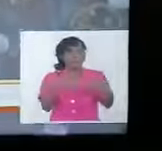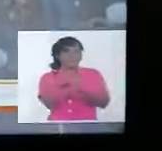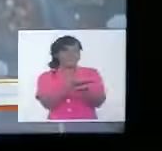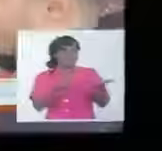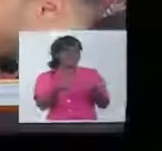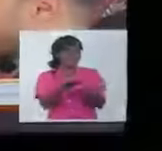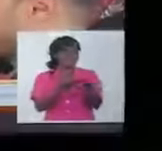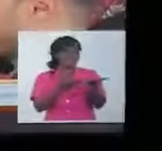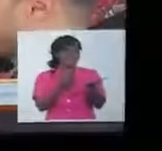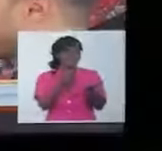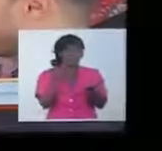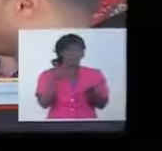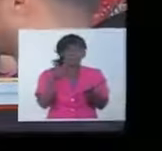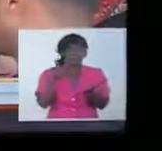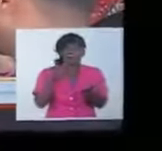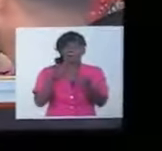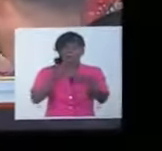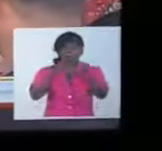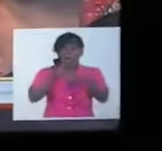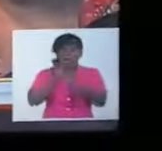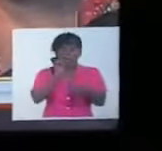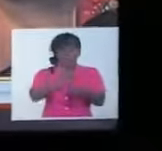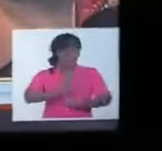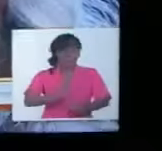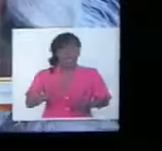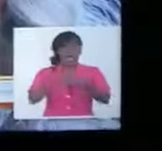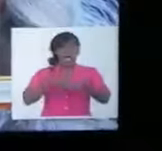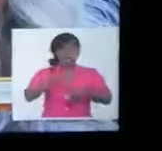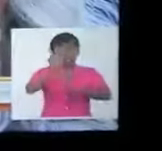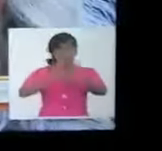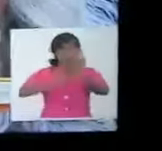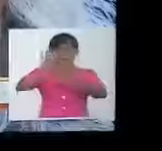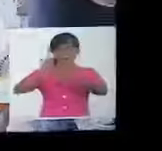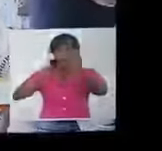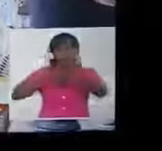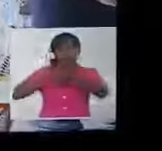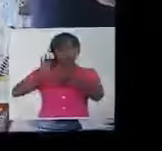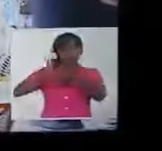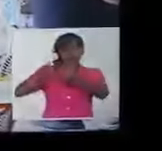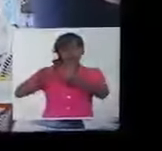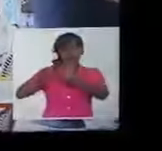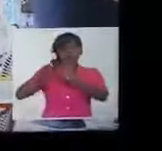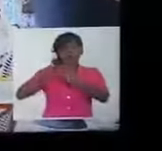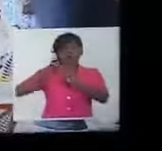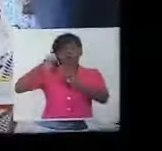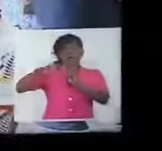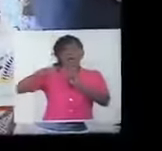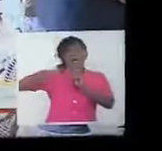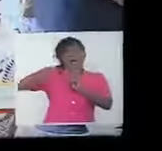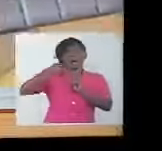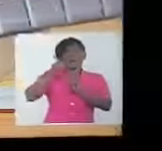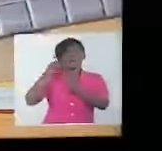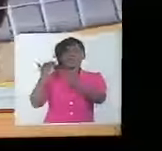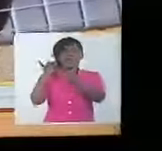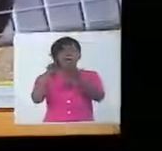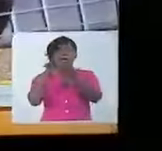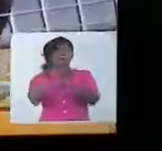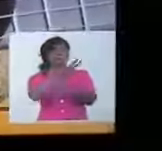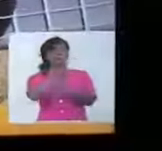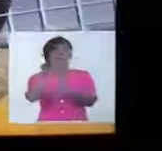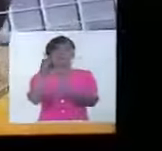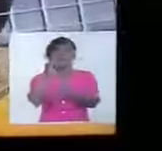Galería Corral Falso 259 en Guanabacoa. Hubo anécdotas, vivencias compartidas, espacio para el reencuentro. La